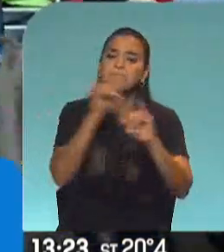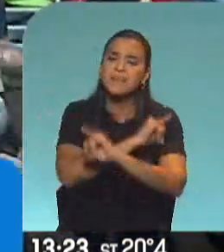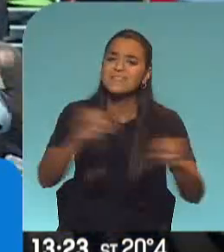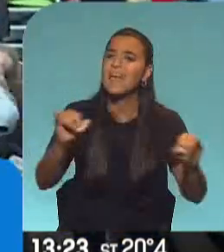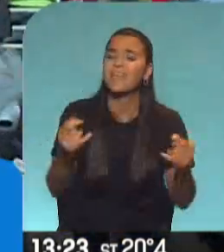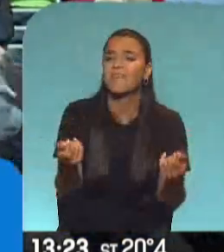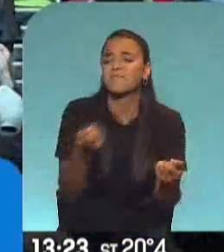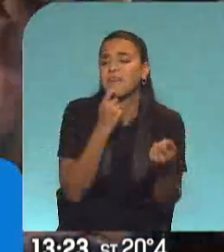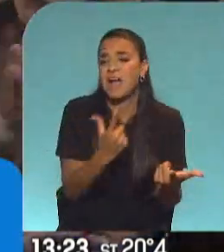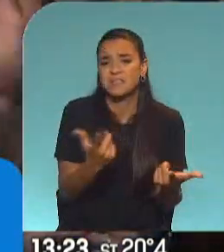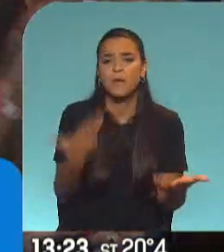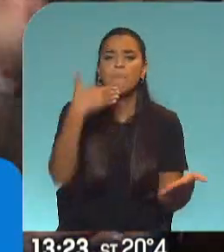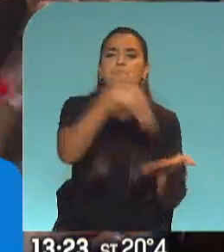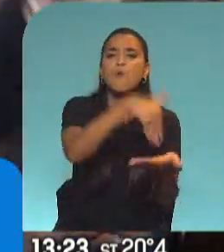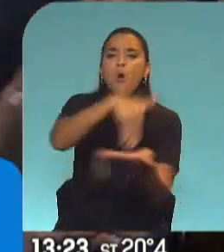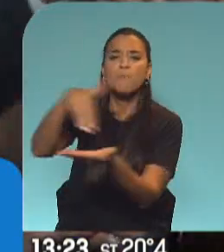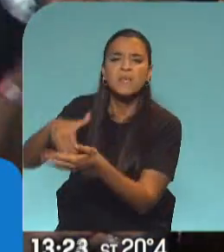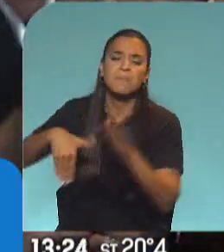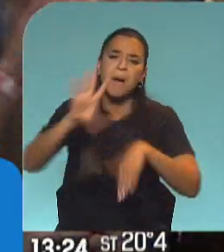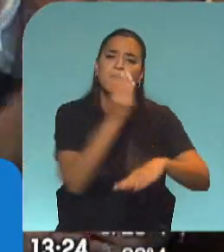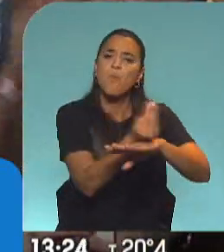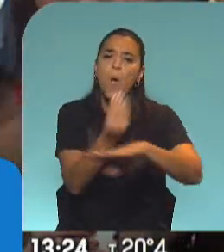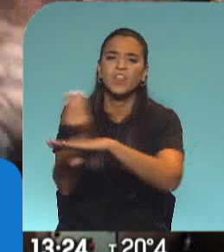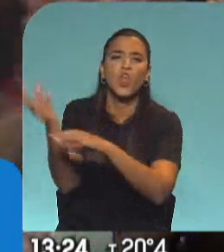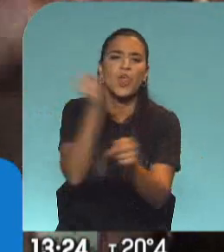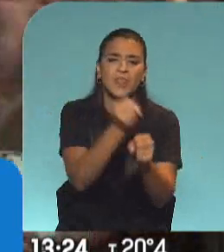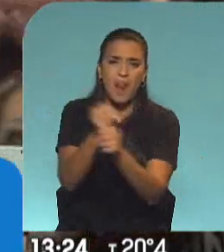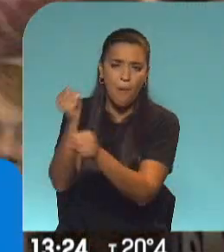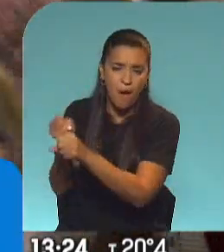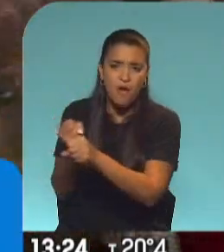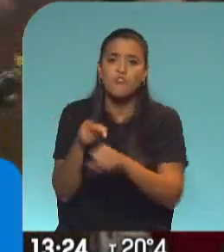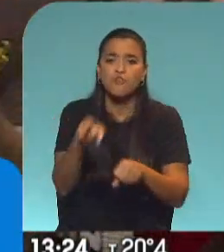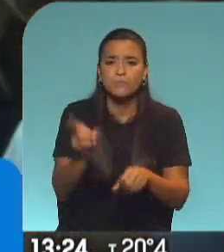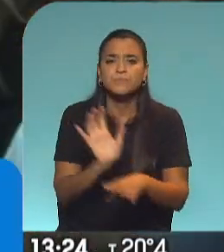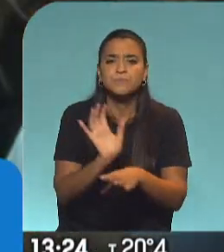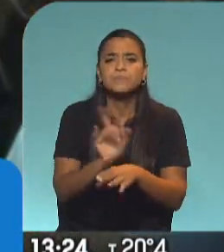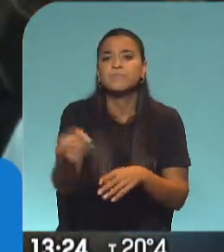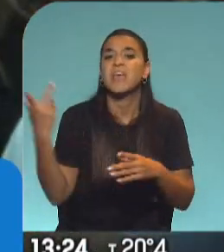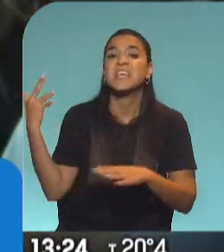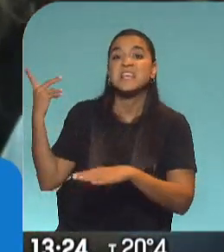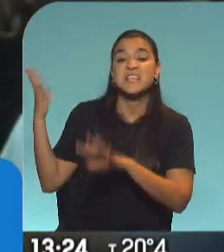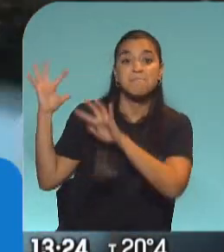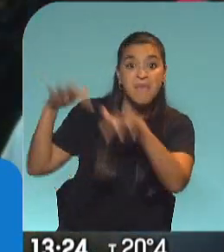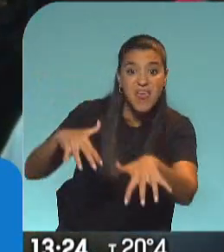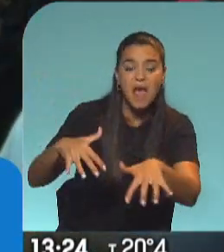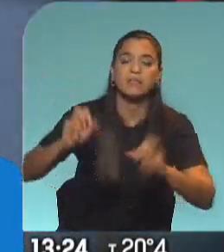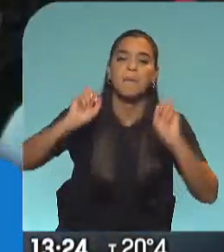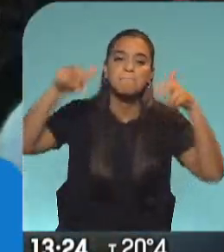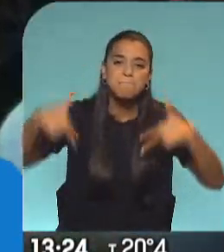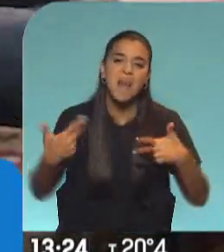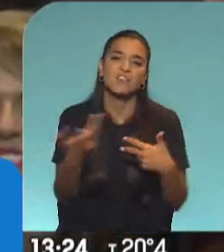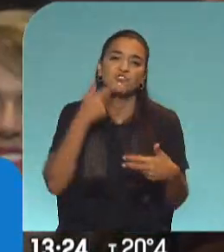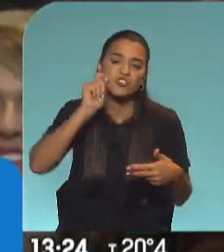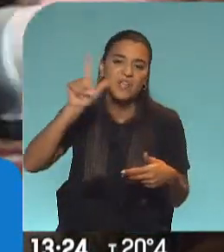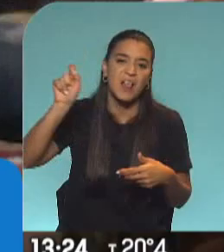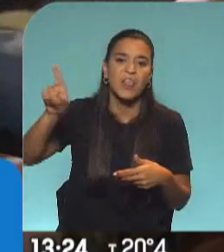simple, que sumaba promesas de más puestos de trabajo a un nacionalismo que ponía a los inmigrantes, a los programas sociales de Barack Obama,